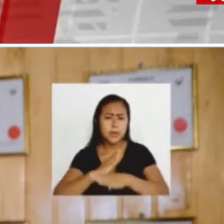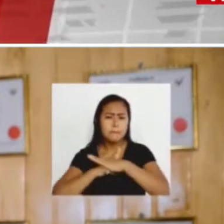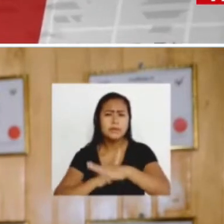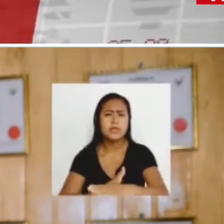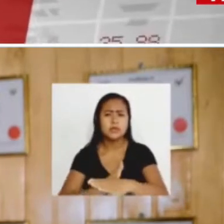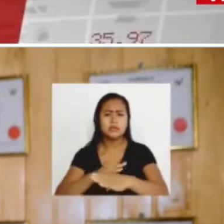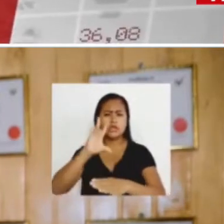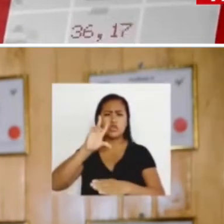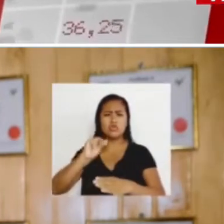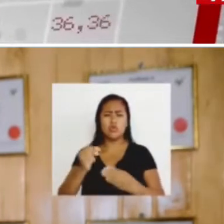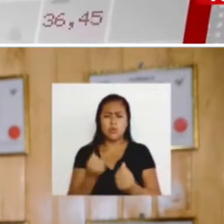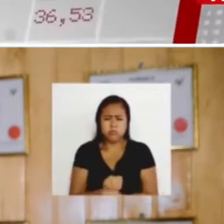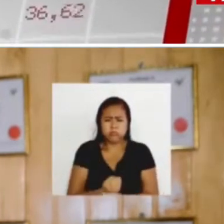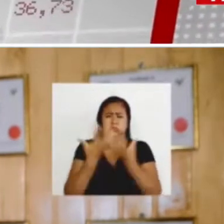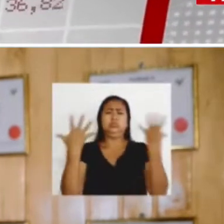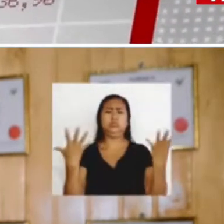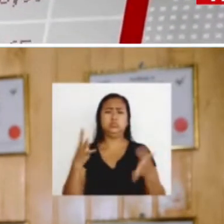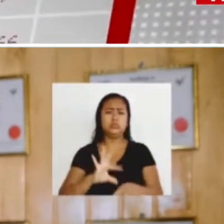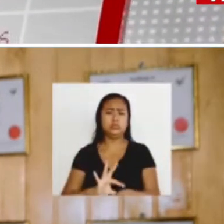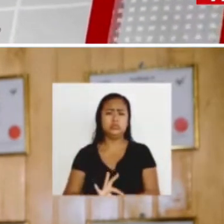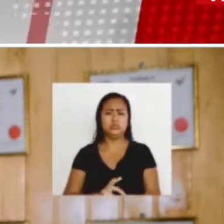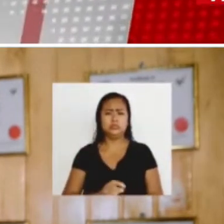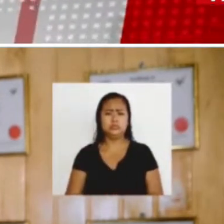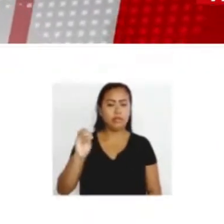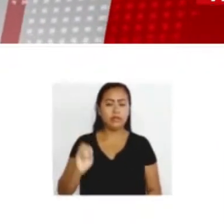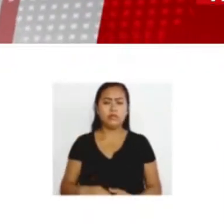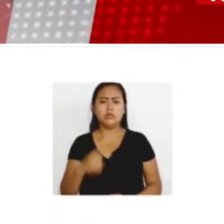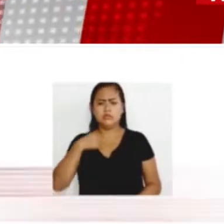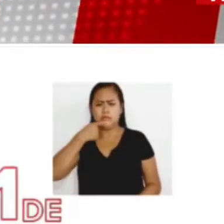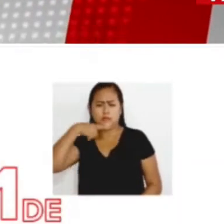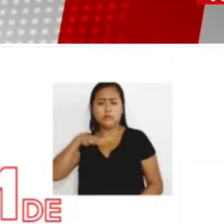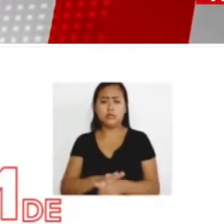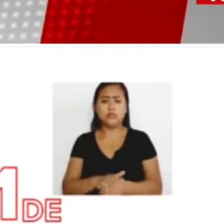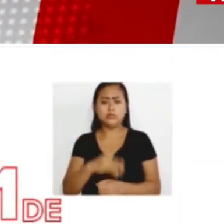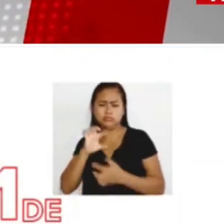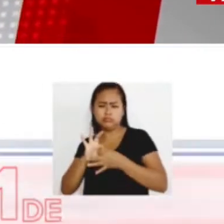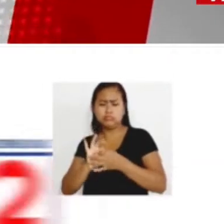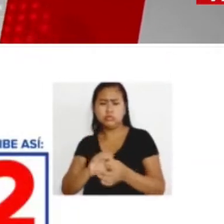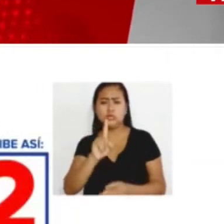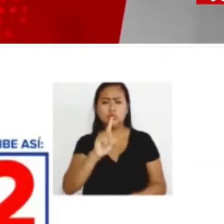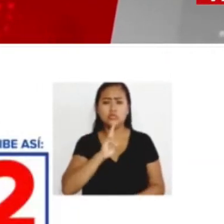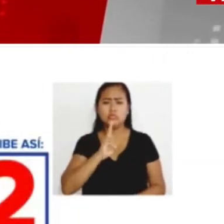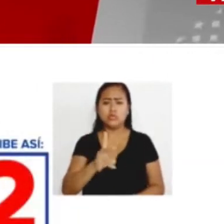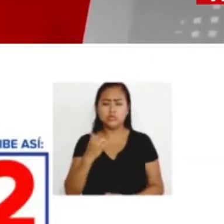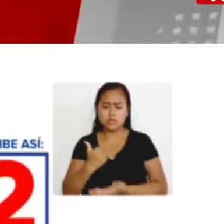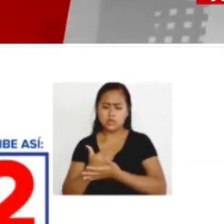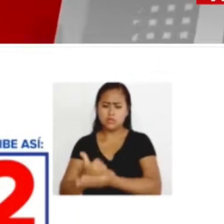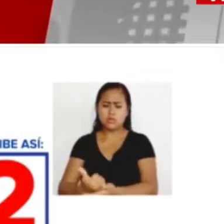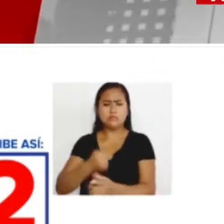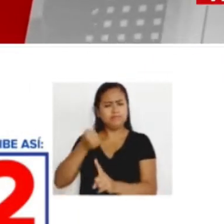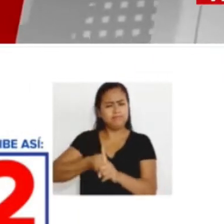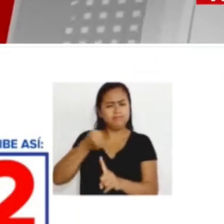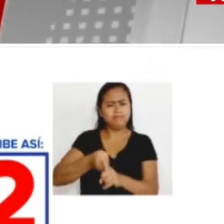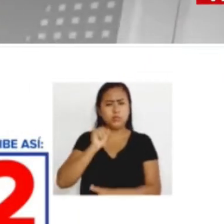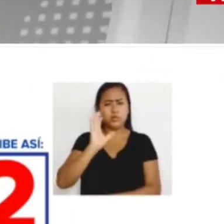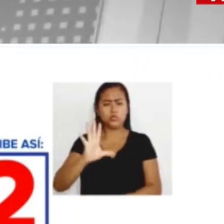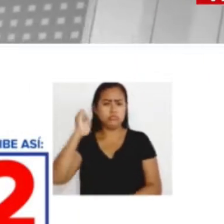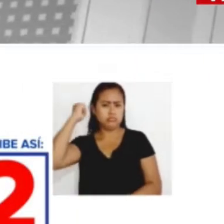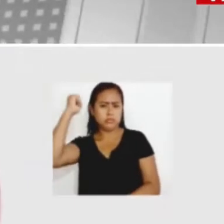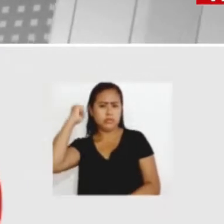la informalidad sin tener un título de propiedad. Con esta iniciativa de ley, ¿a cuántos más o